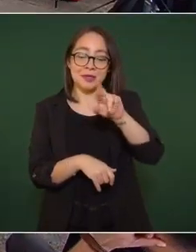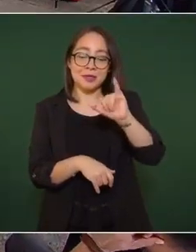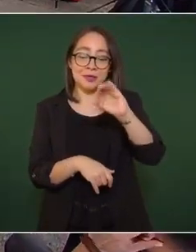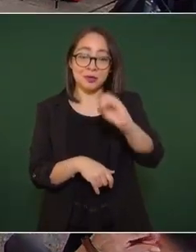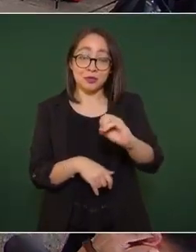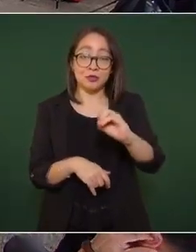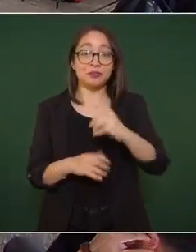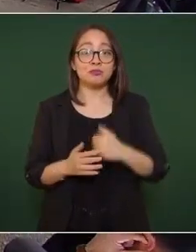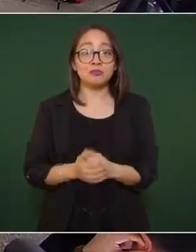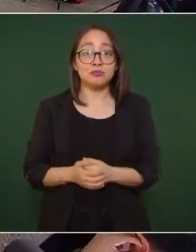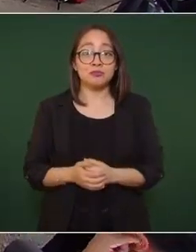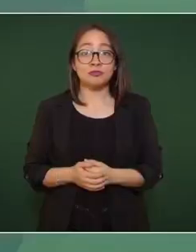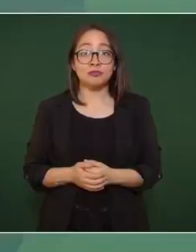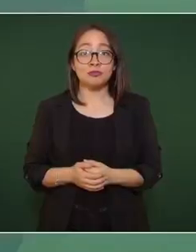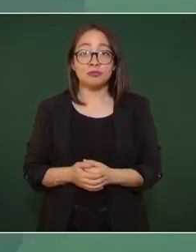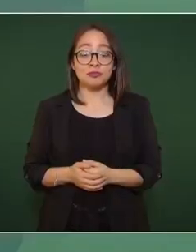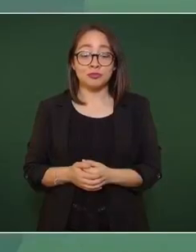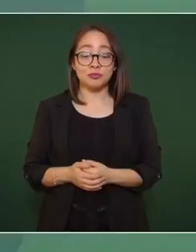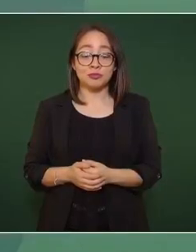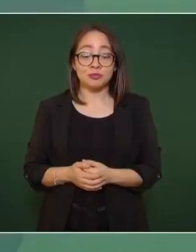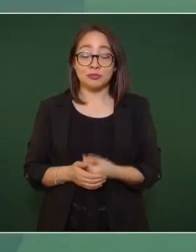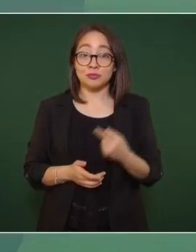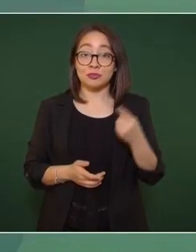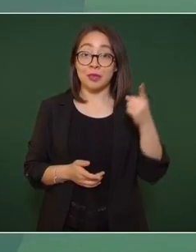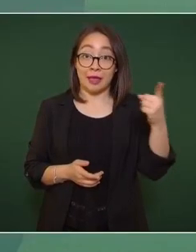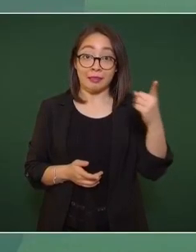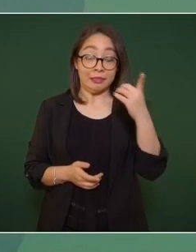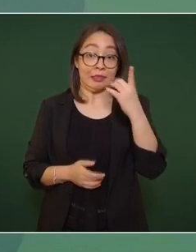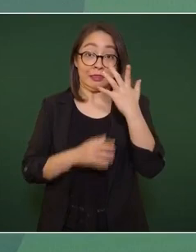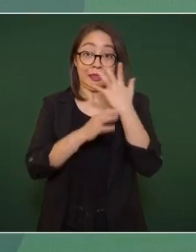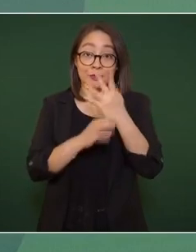Yo era el presidente legítimo para él.